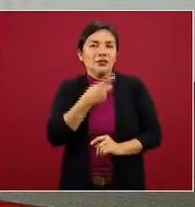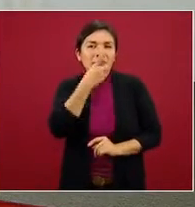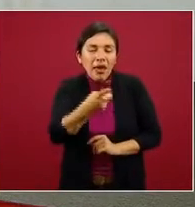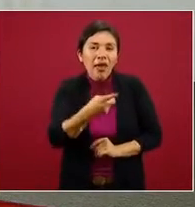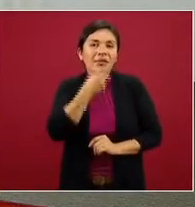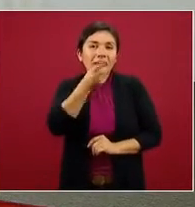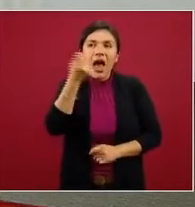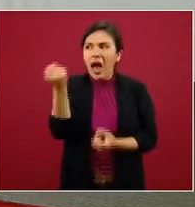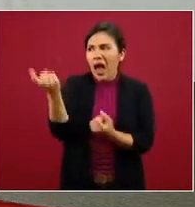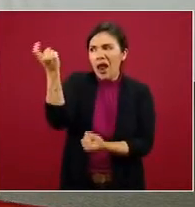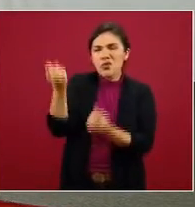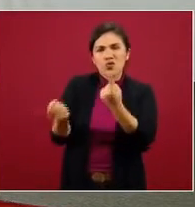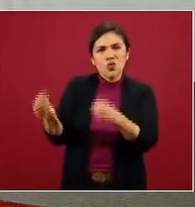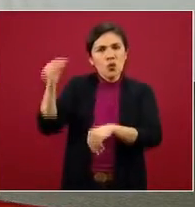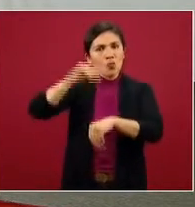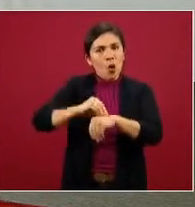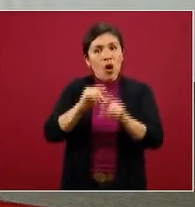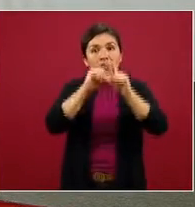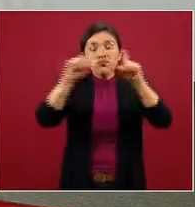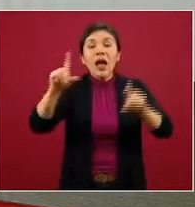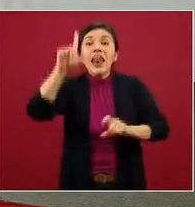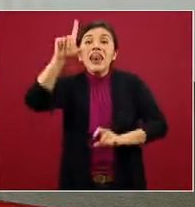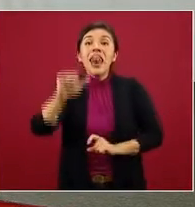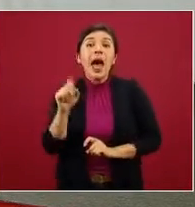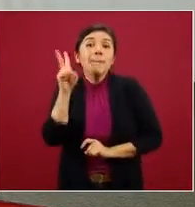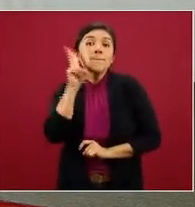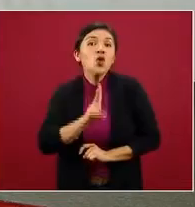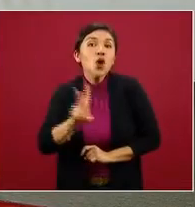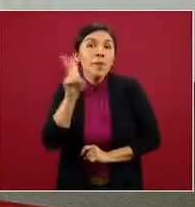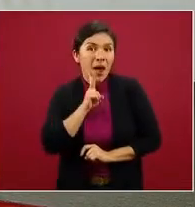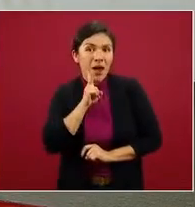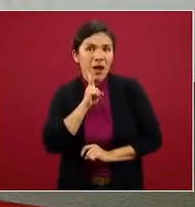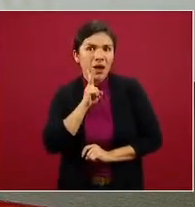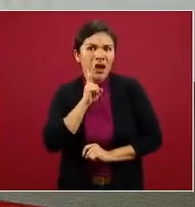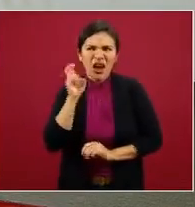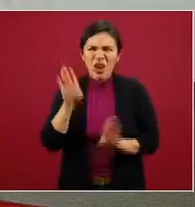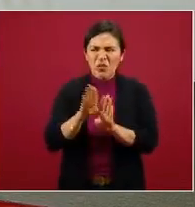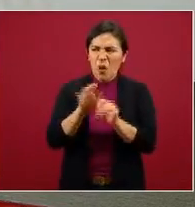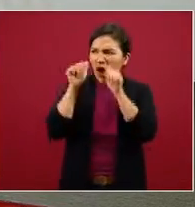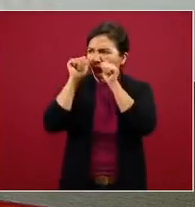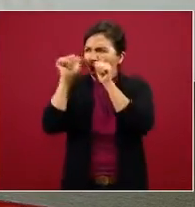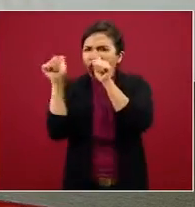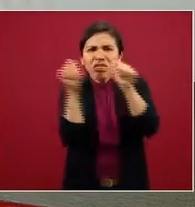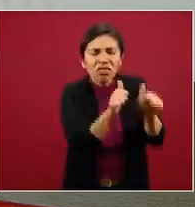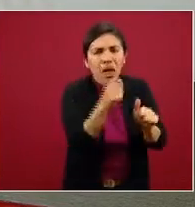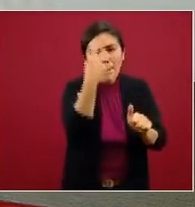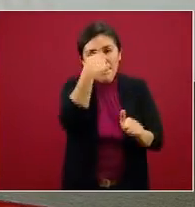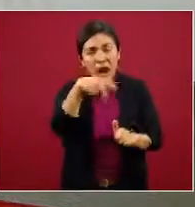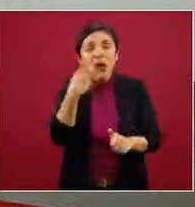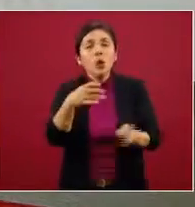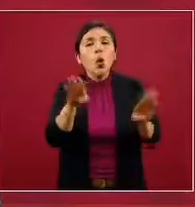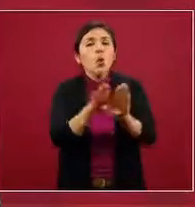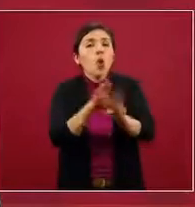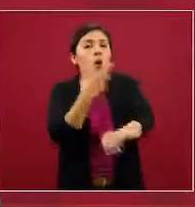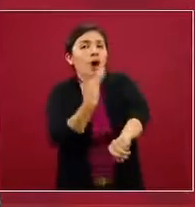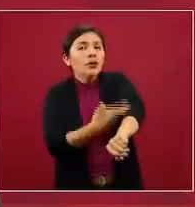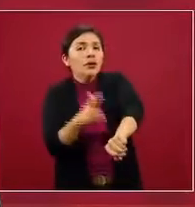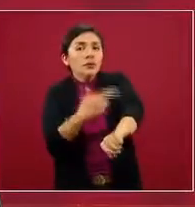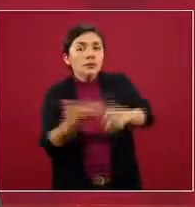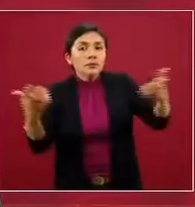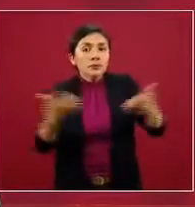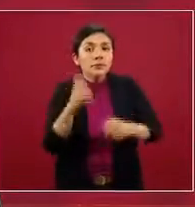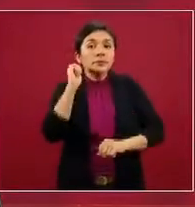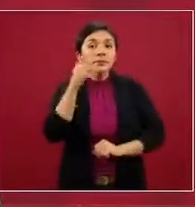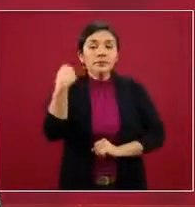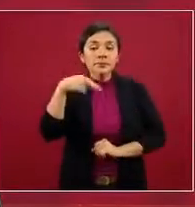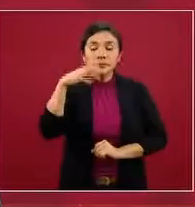algunos medios de información ponen en la idea de la prueba, distraen la atención respecto a el proceso. El proceso se